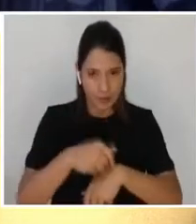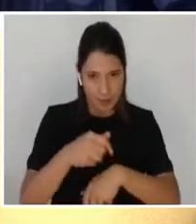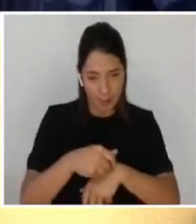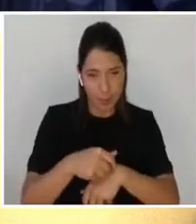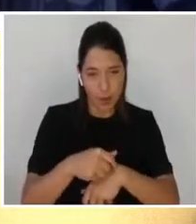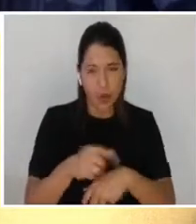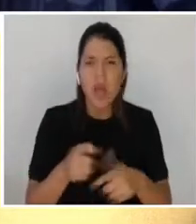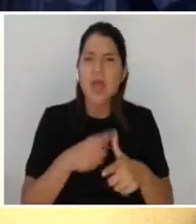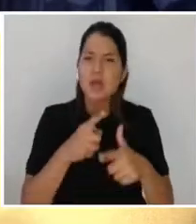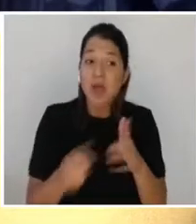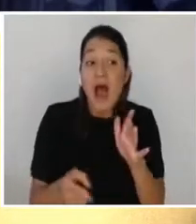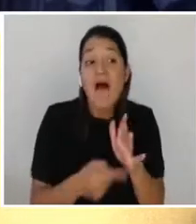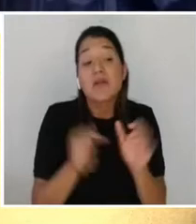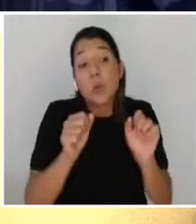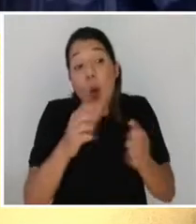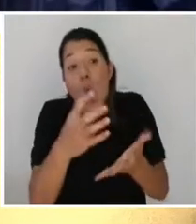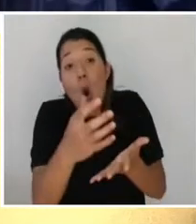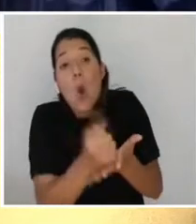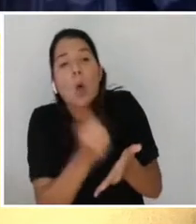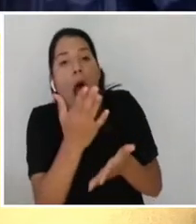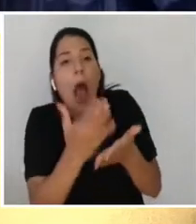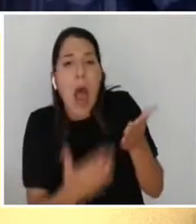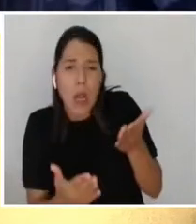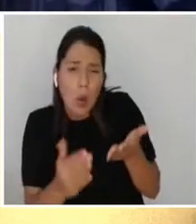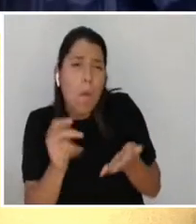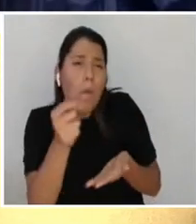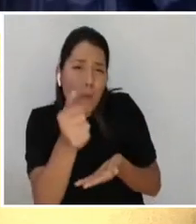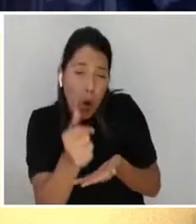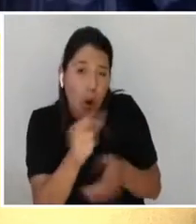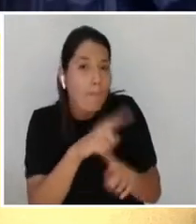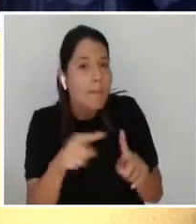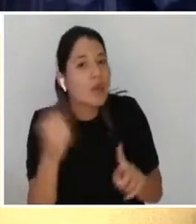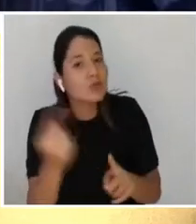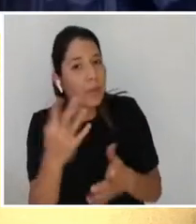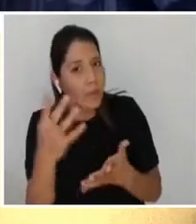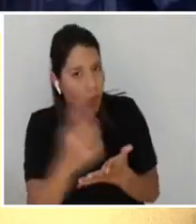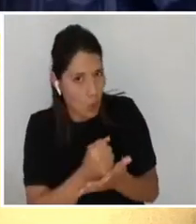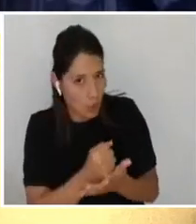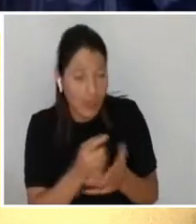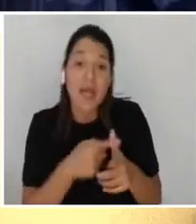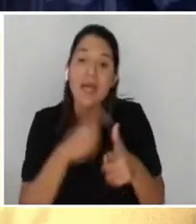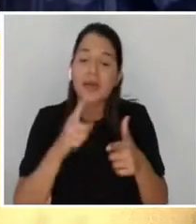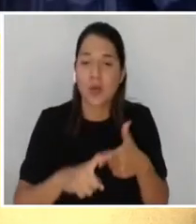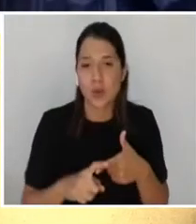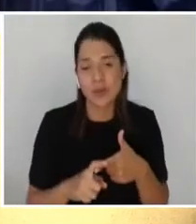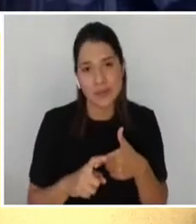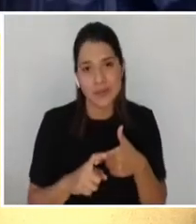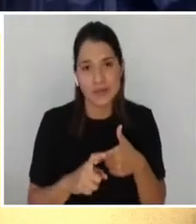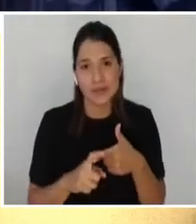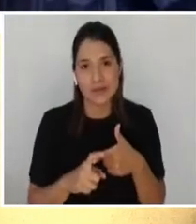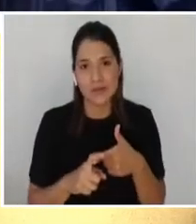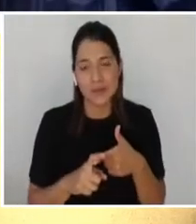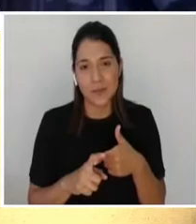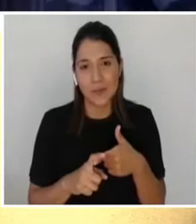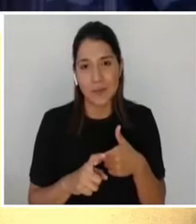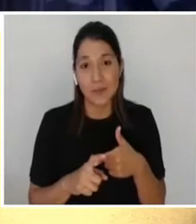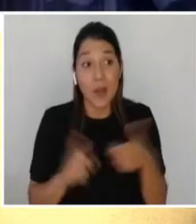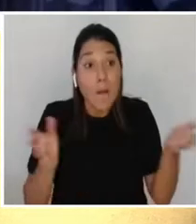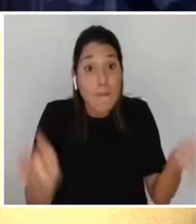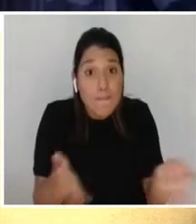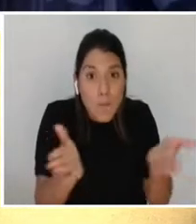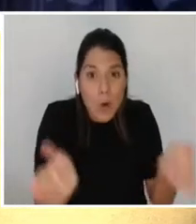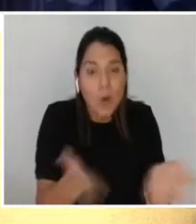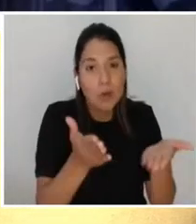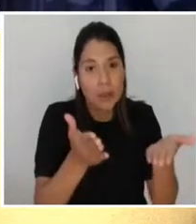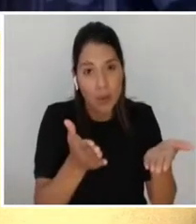cuota, aunque sea ligera, ¿verdad? Pero siempre cobrarla. Entonces, los motivo, ¿verdad?, a